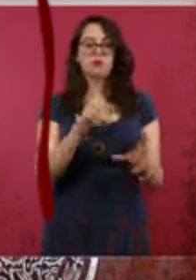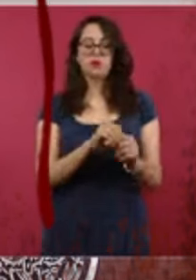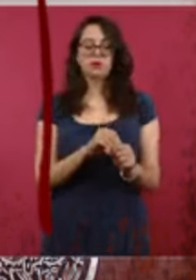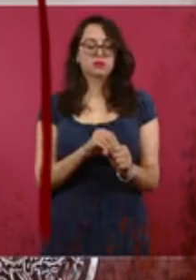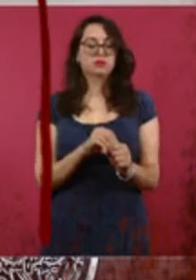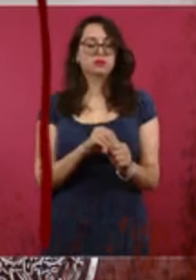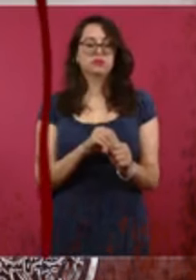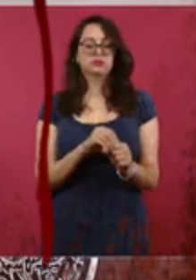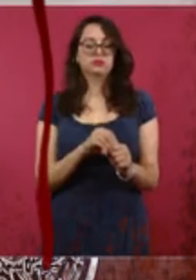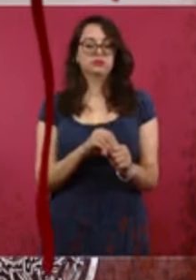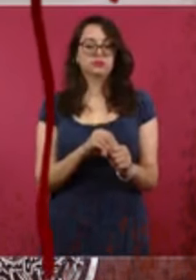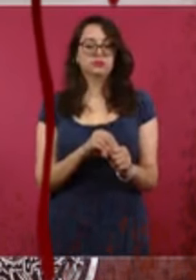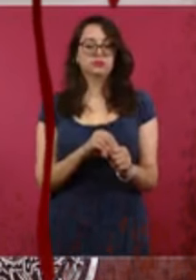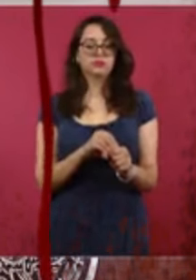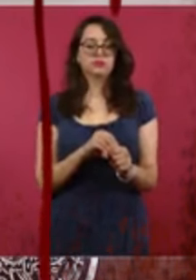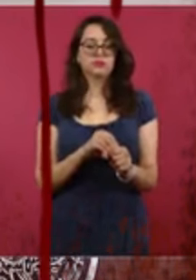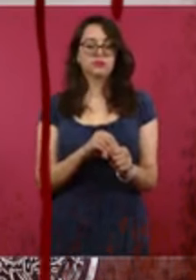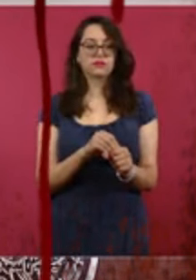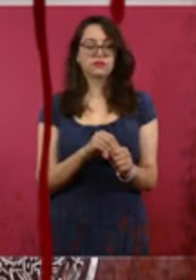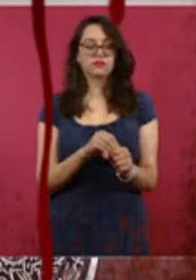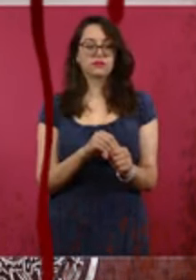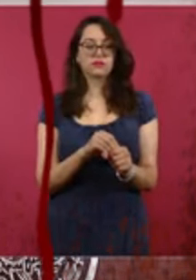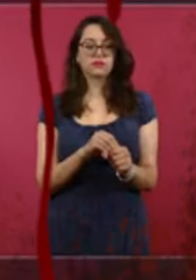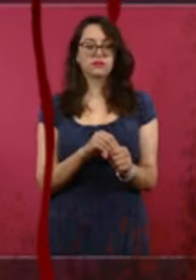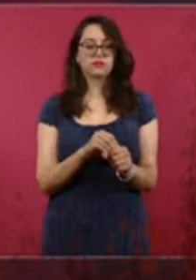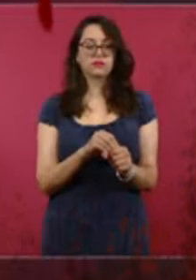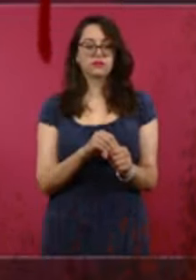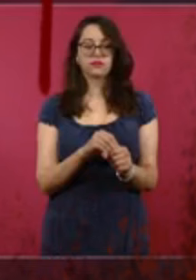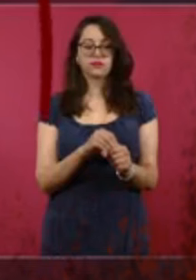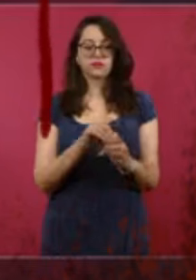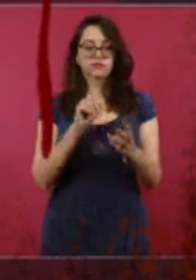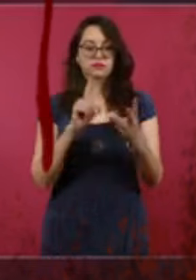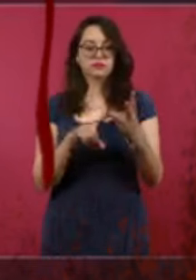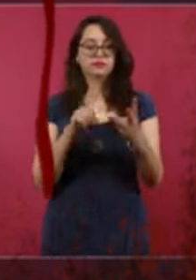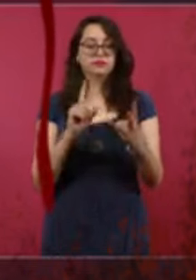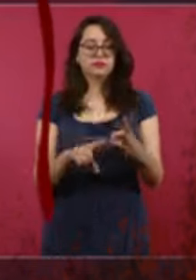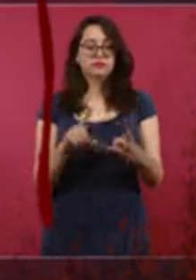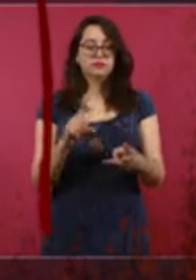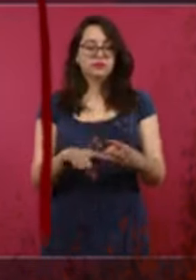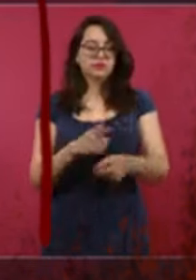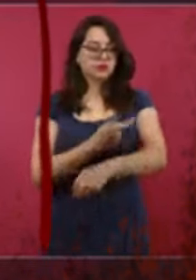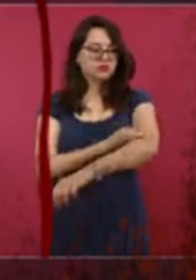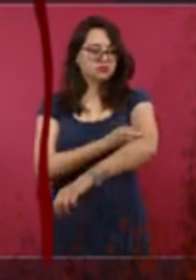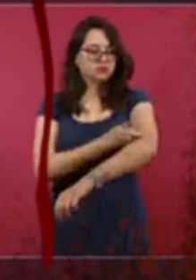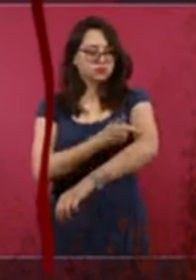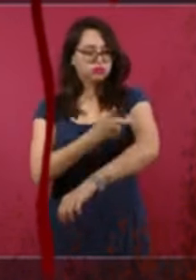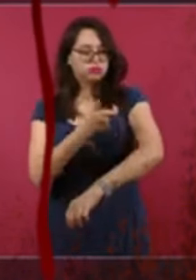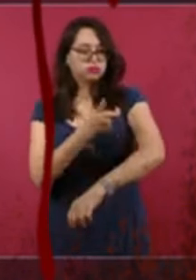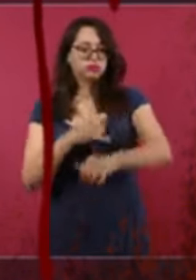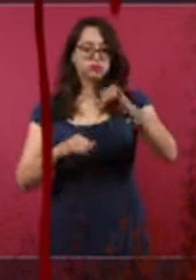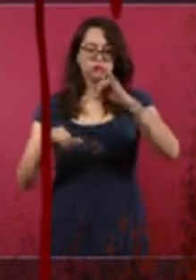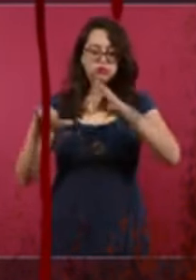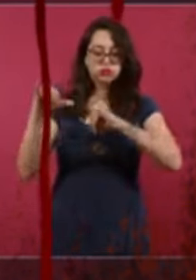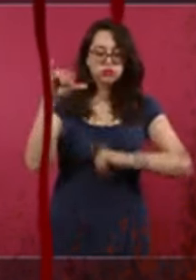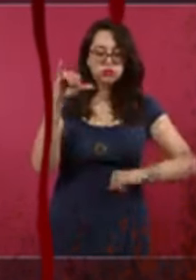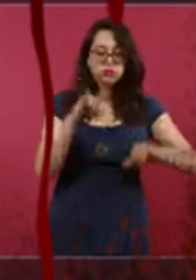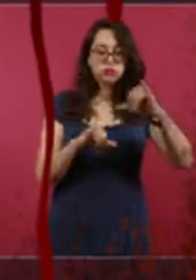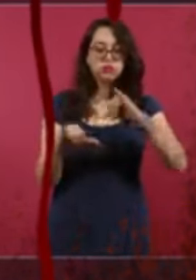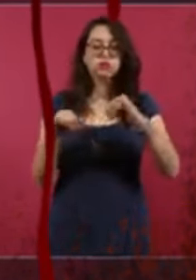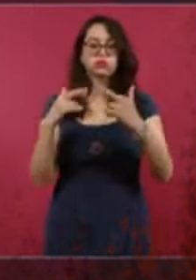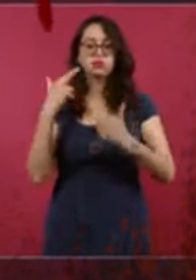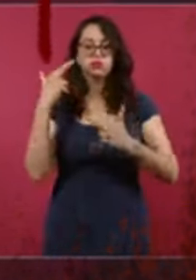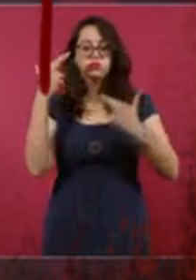tengan presente que en el estado de Michoacán, cuando malgobernaba el delincuente Fausto Vallejo, el viejito decrépito ese, su